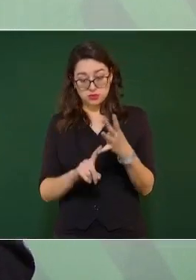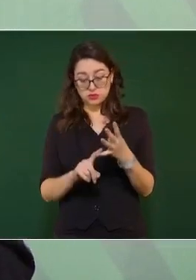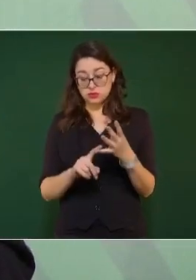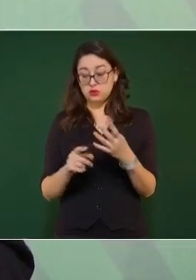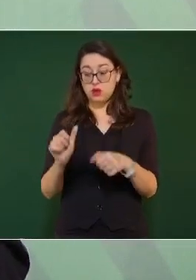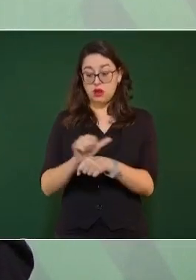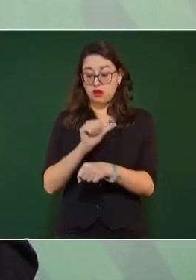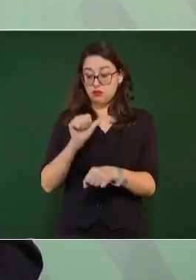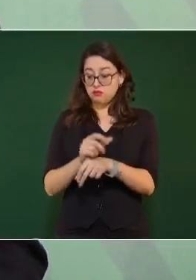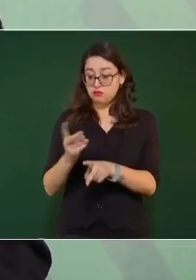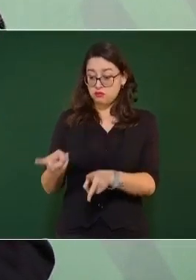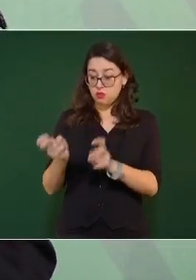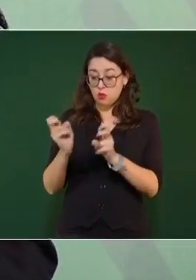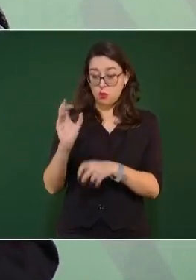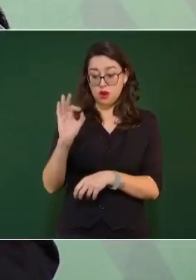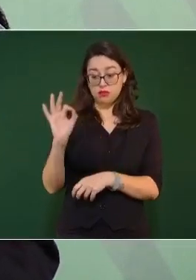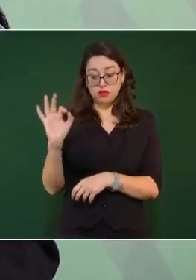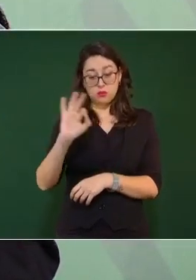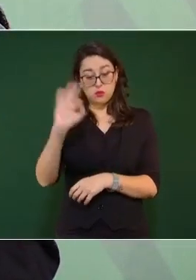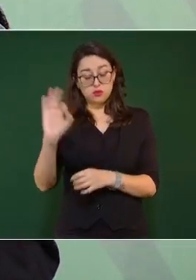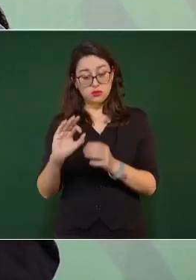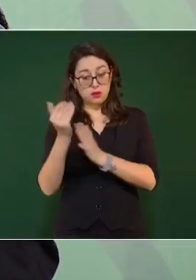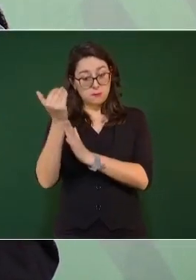40% de disminución.